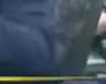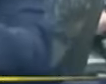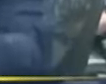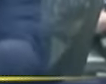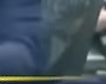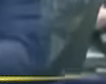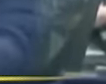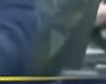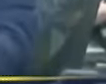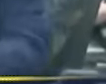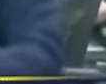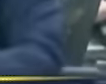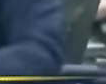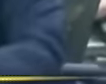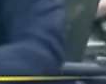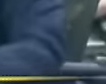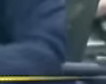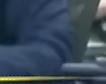fluida.